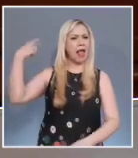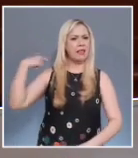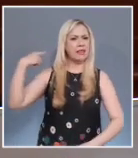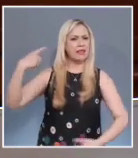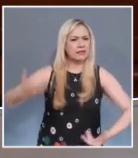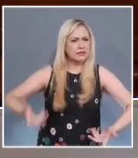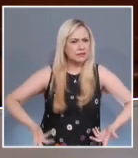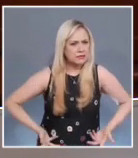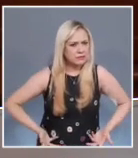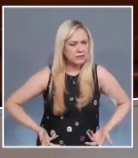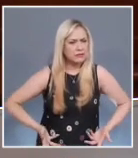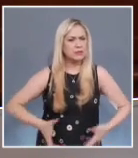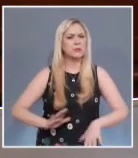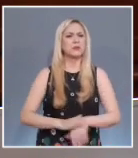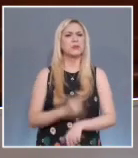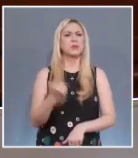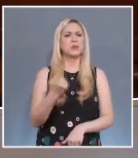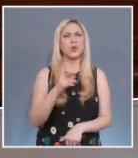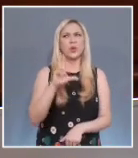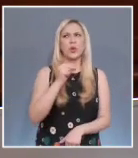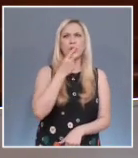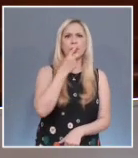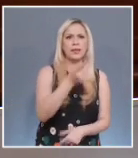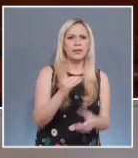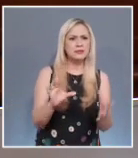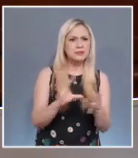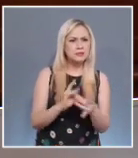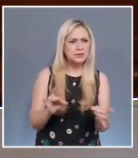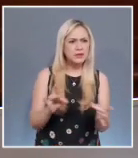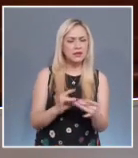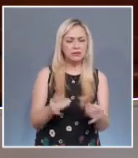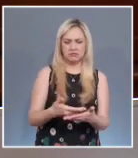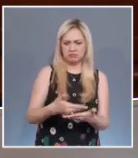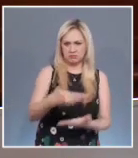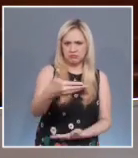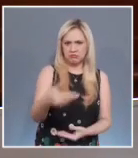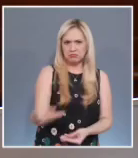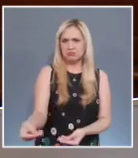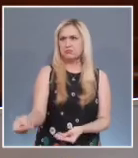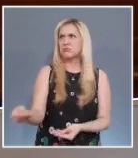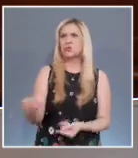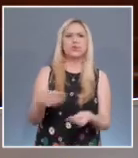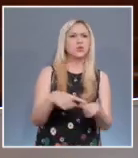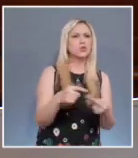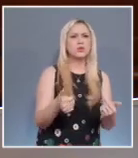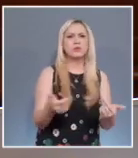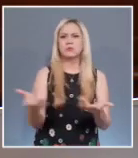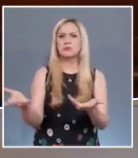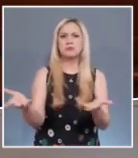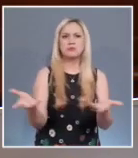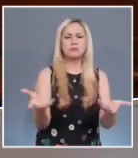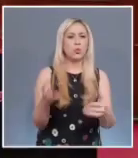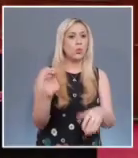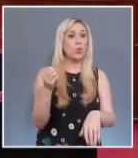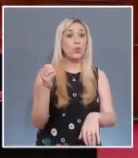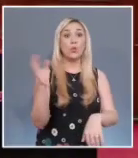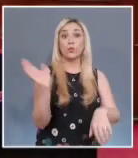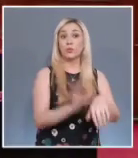existieron actuaciones de entrega de los bienes que no fueron hechas del conocimiento del juzgado